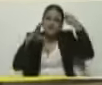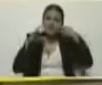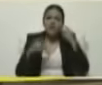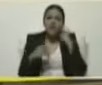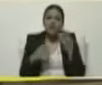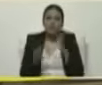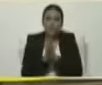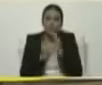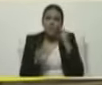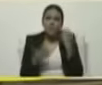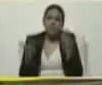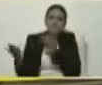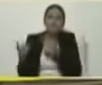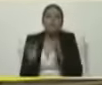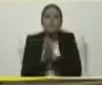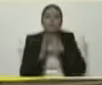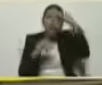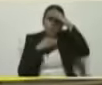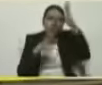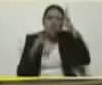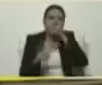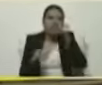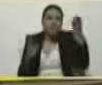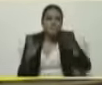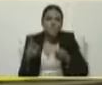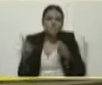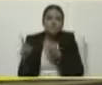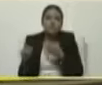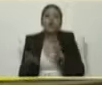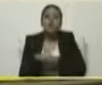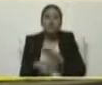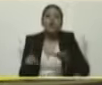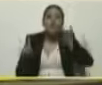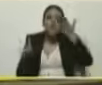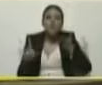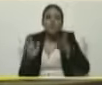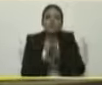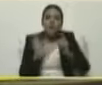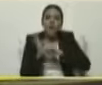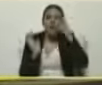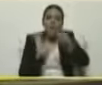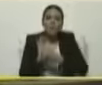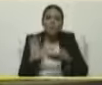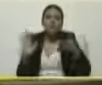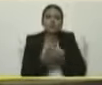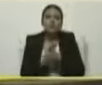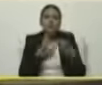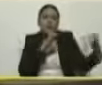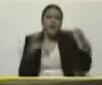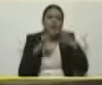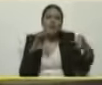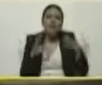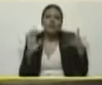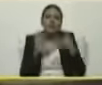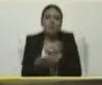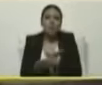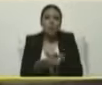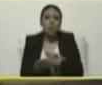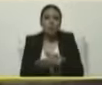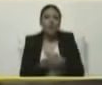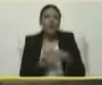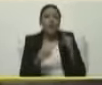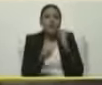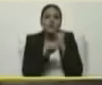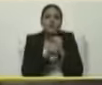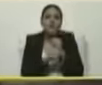favor que le presten la máxima atención, porque creo que es uno de los videos más completos de lo que son la guerra de los bots.